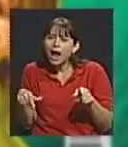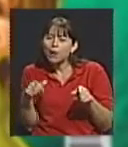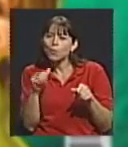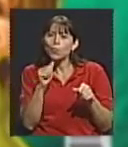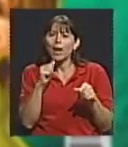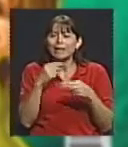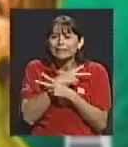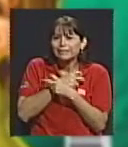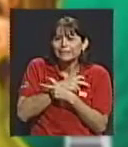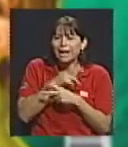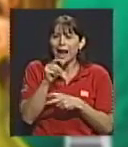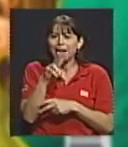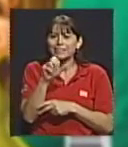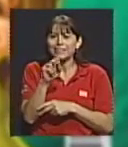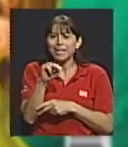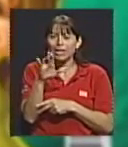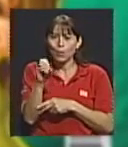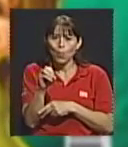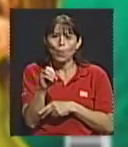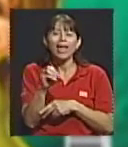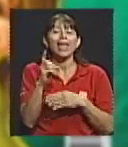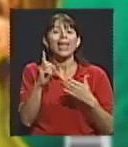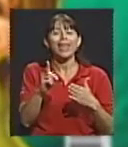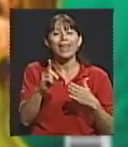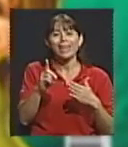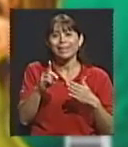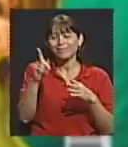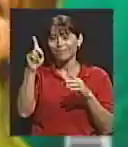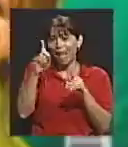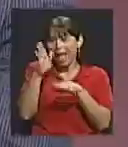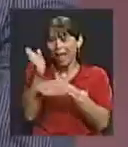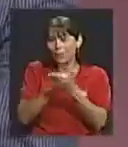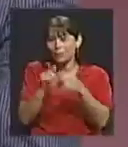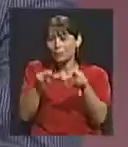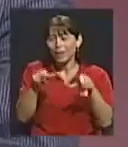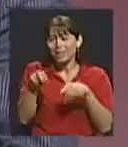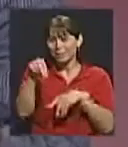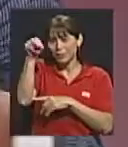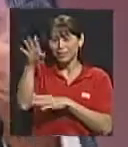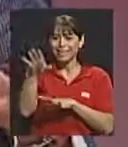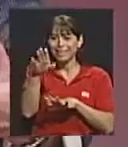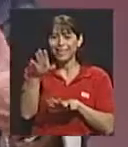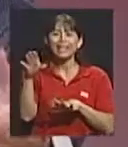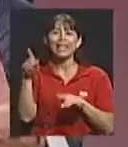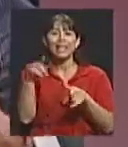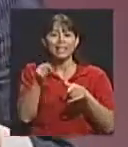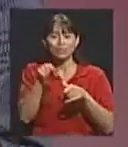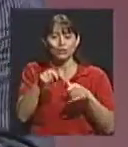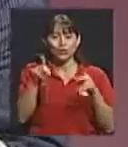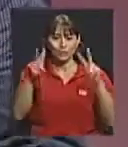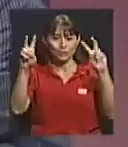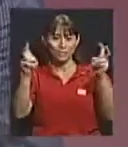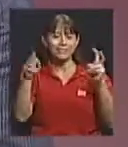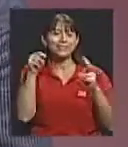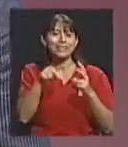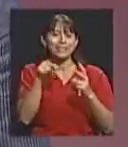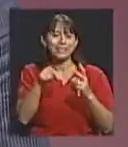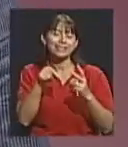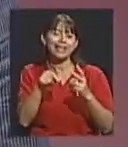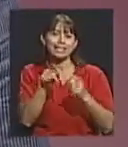y San Carlos específicamente en aguas arcas Esos son los temas de universidad de esta semana y hemos tenido otros temas en portada de